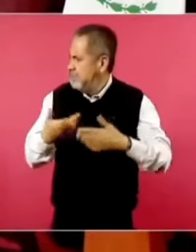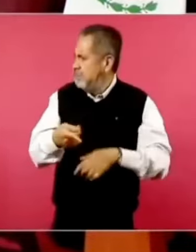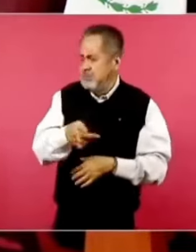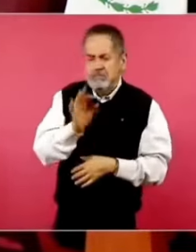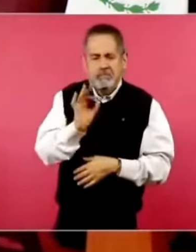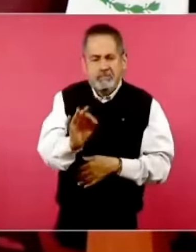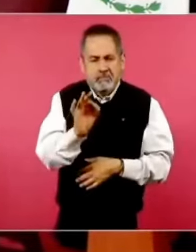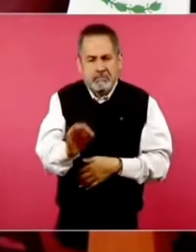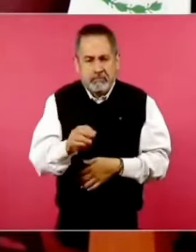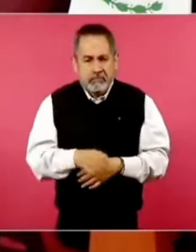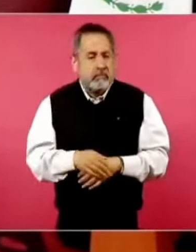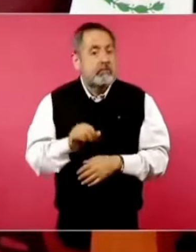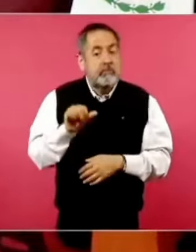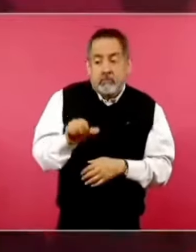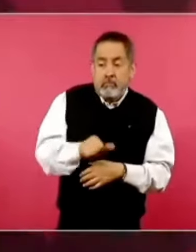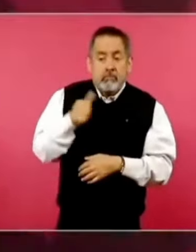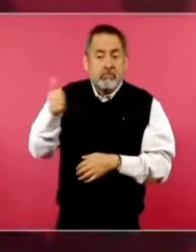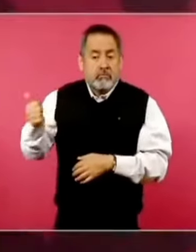otros gobiernos